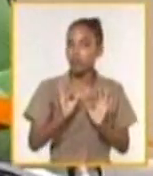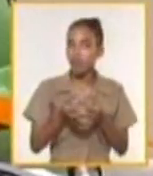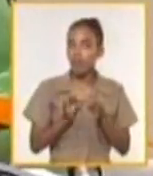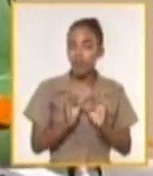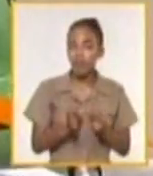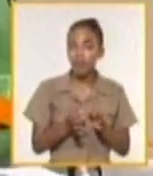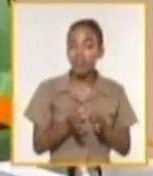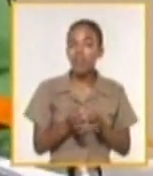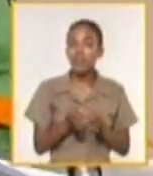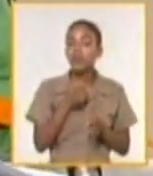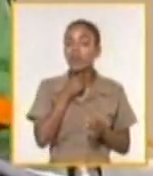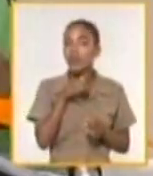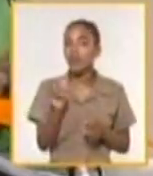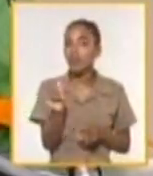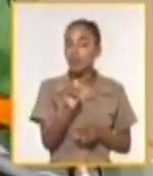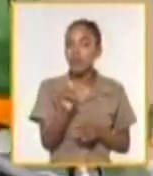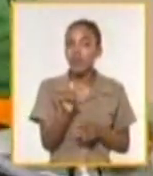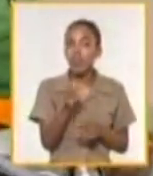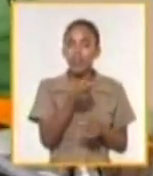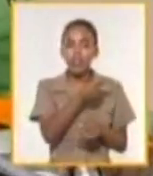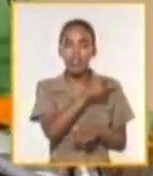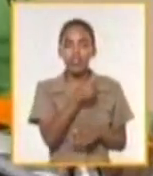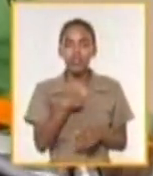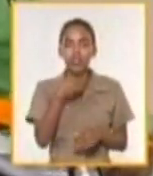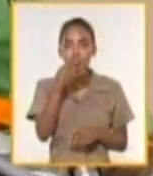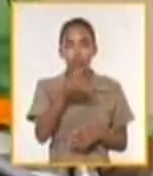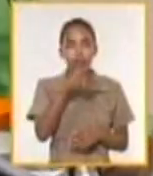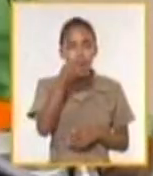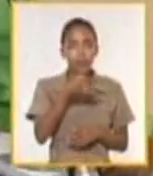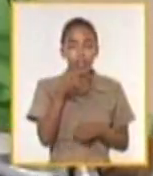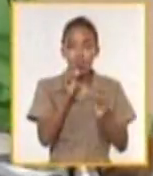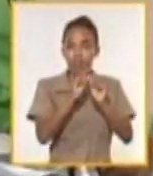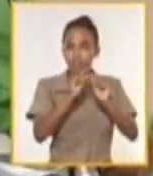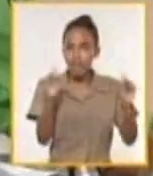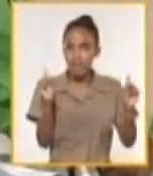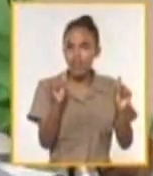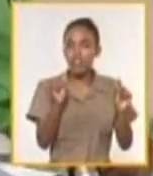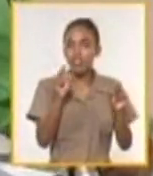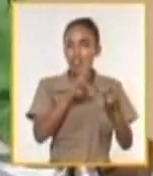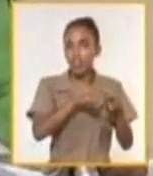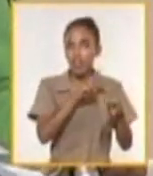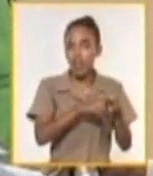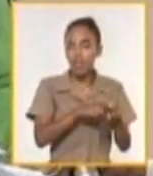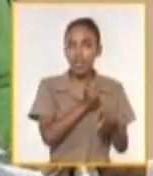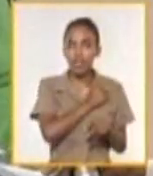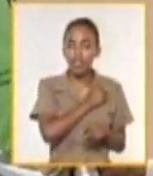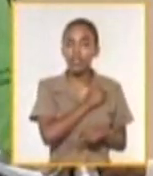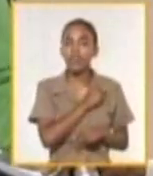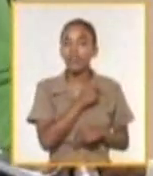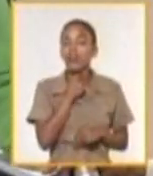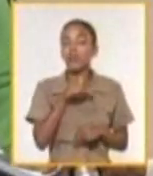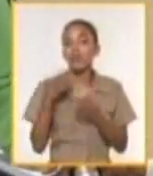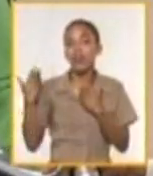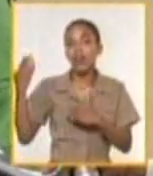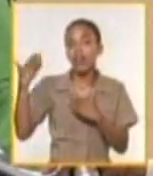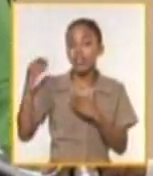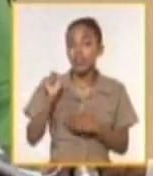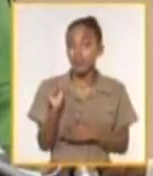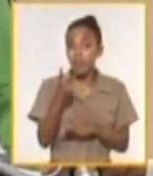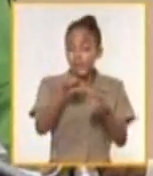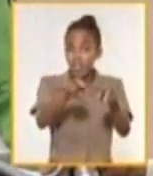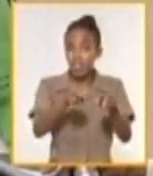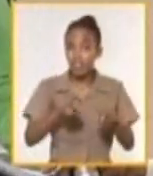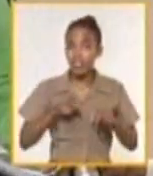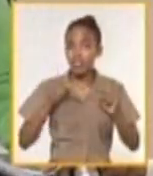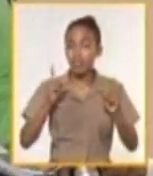yo quiero incluso brevemente citar una frase de Hart cuando se estaba realizando la primera Asamblea General de